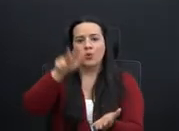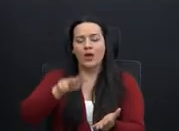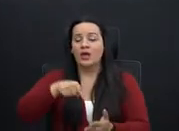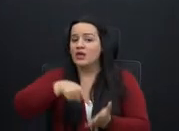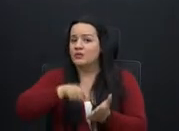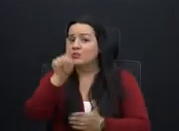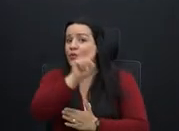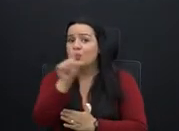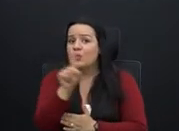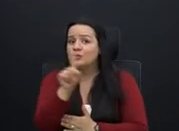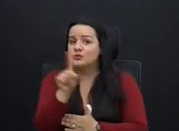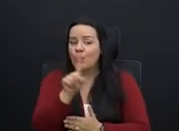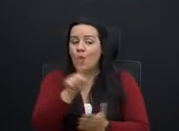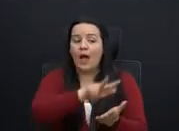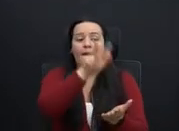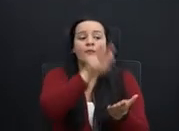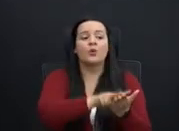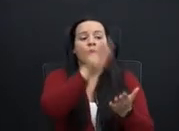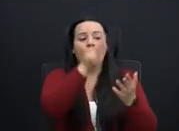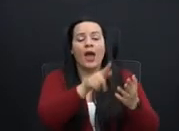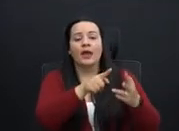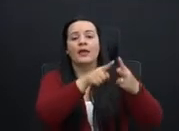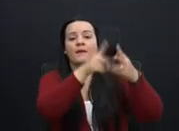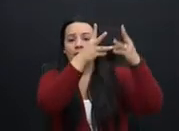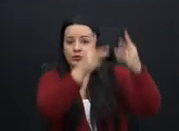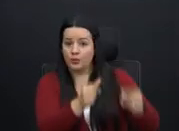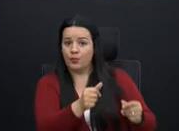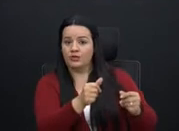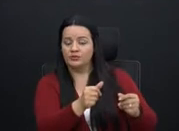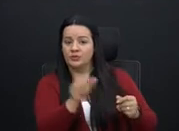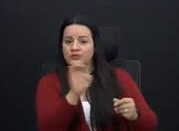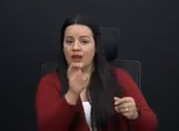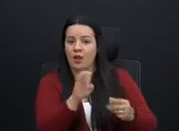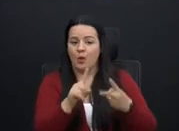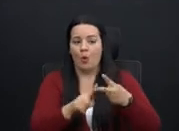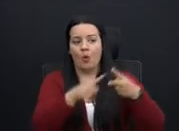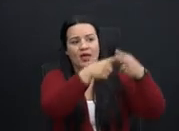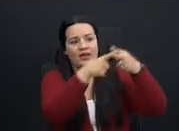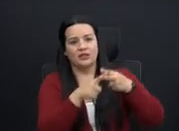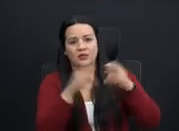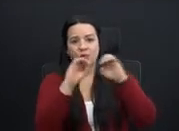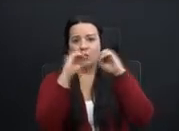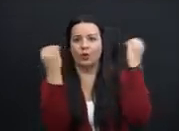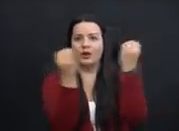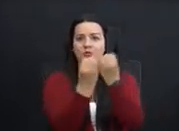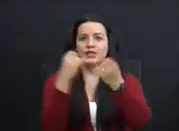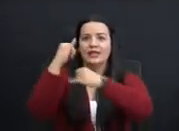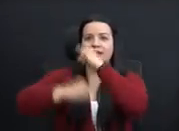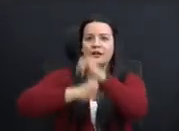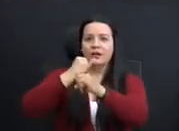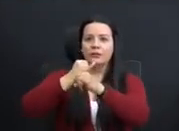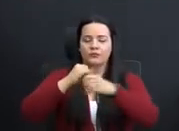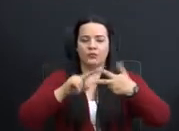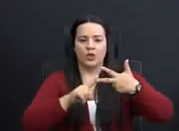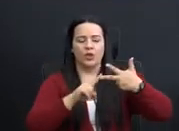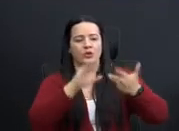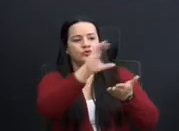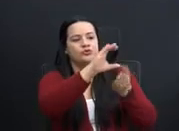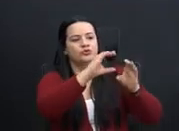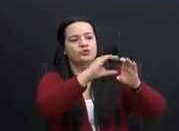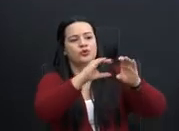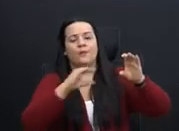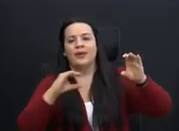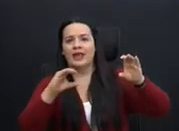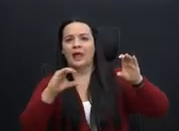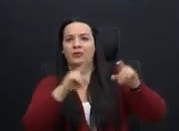se trata solo de aprobar presupuestos extraordinarios, créditos con organizaciones internacionales, tomar superávits de una